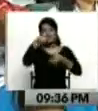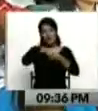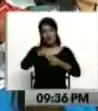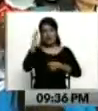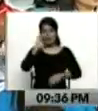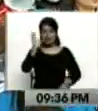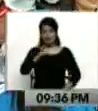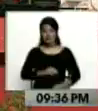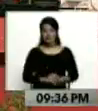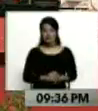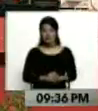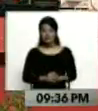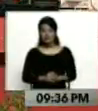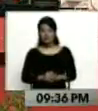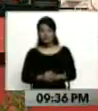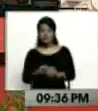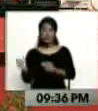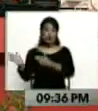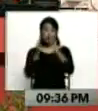de